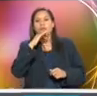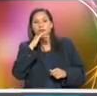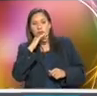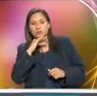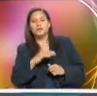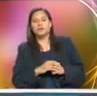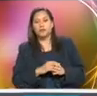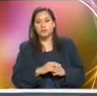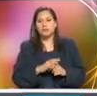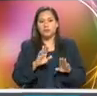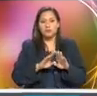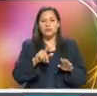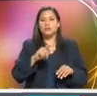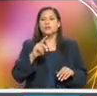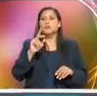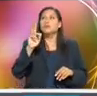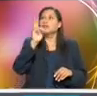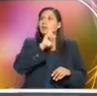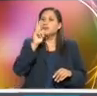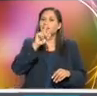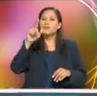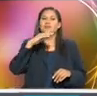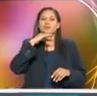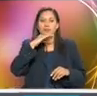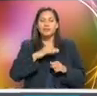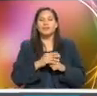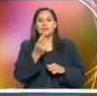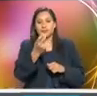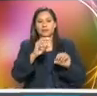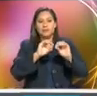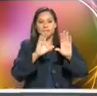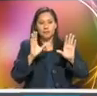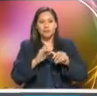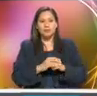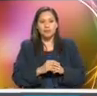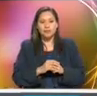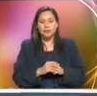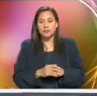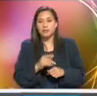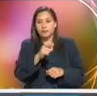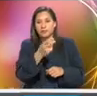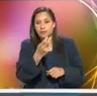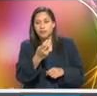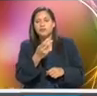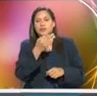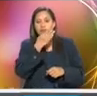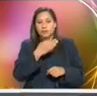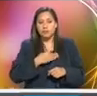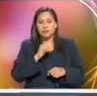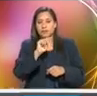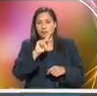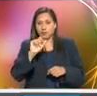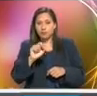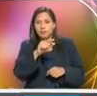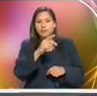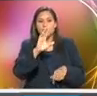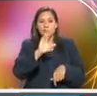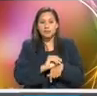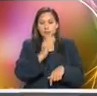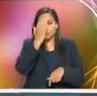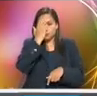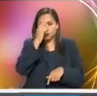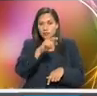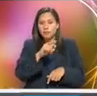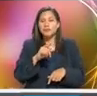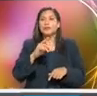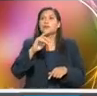contaminación. Sistema de monitoreo atmosférico de la Ciudad de México. Exactamente, el sistema de monitoreo de la Ciudad de México. Y esto nos lo reporta en la aplicación, nos permite conocer cuál es el